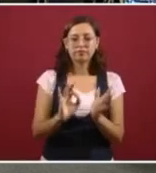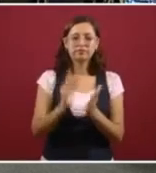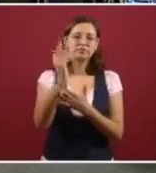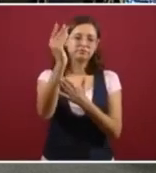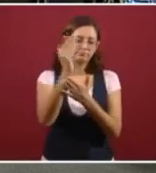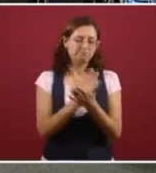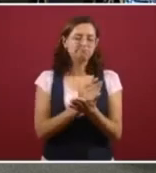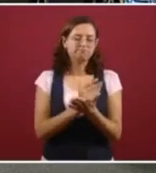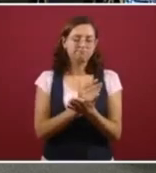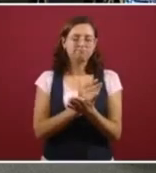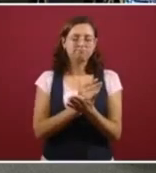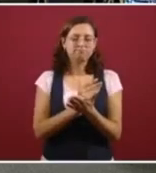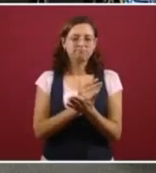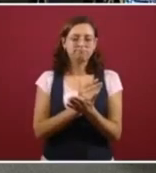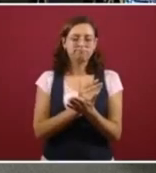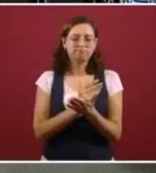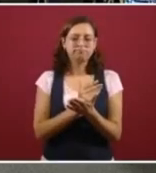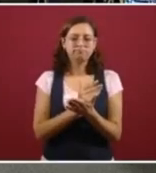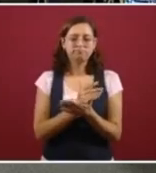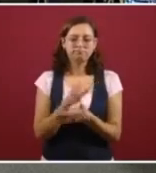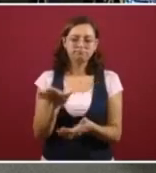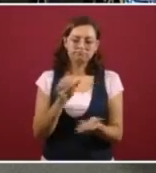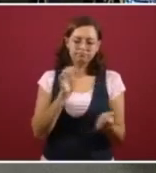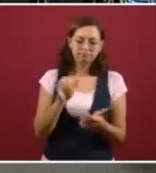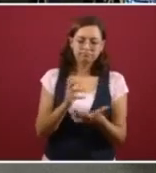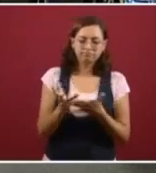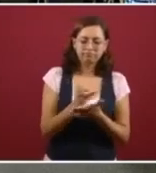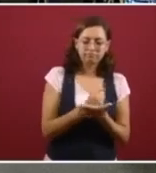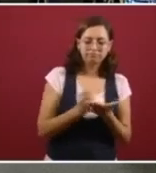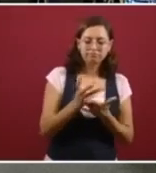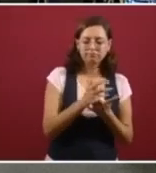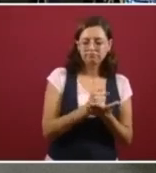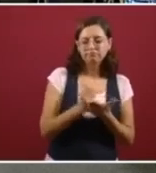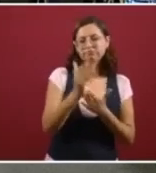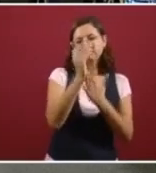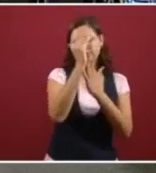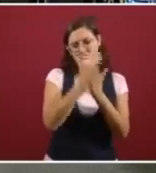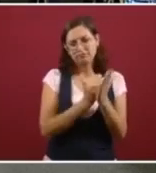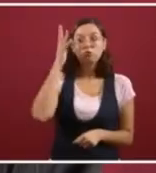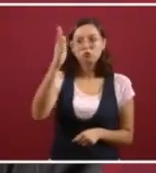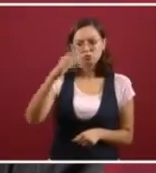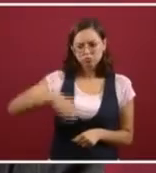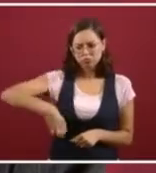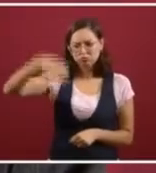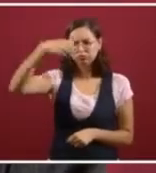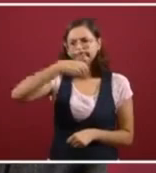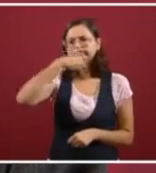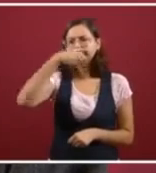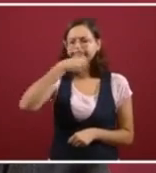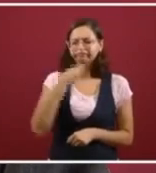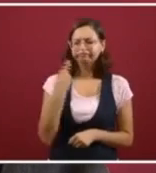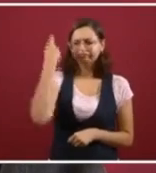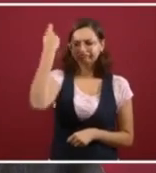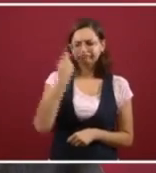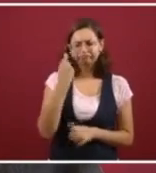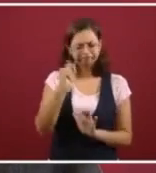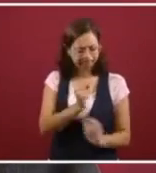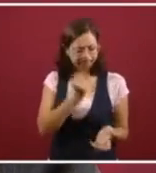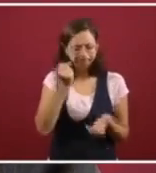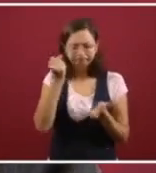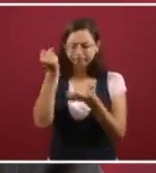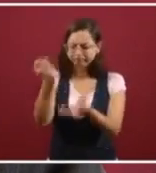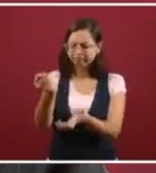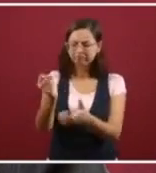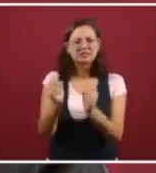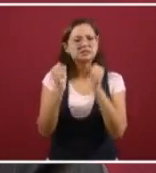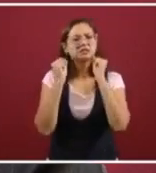seguros sus ahorros para sus pensiones. En el tiempo que nosotros estemos